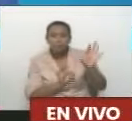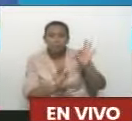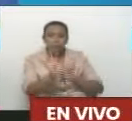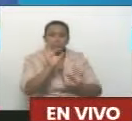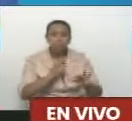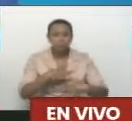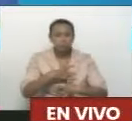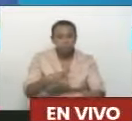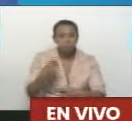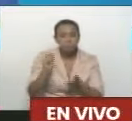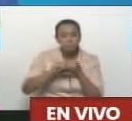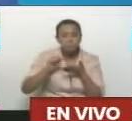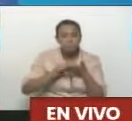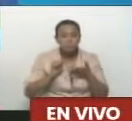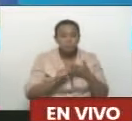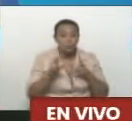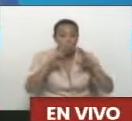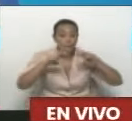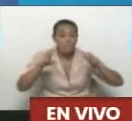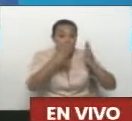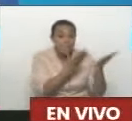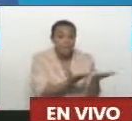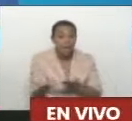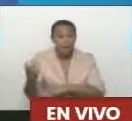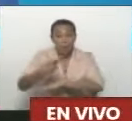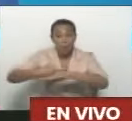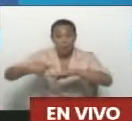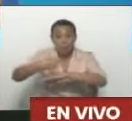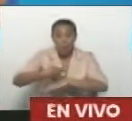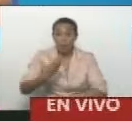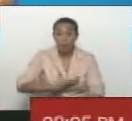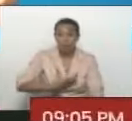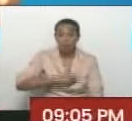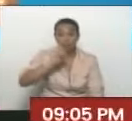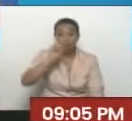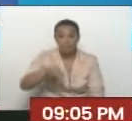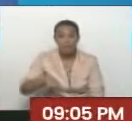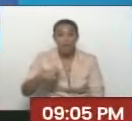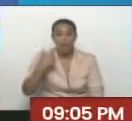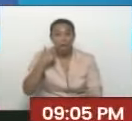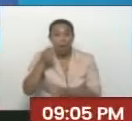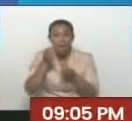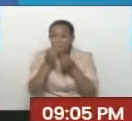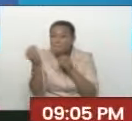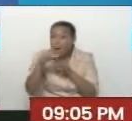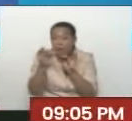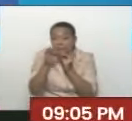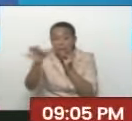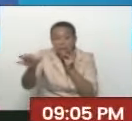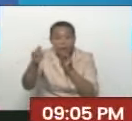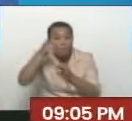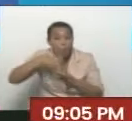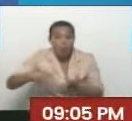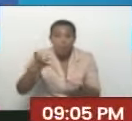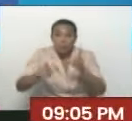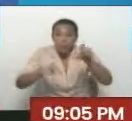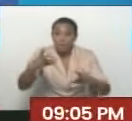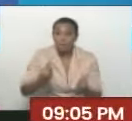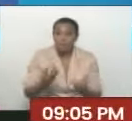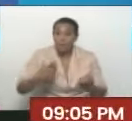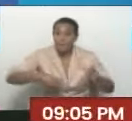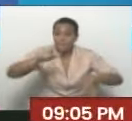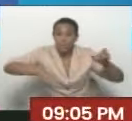muy interesantes, porque yo invité a todos los gobernadores, a 100 alcaldes de las ciudades más pobladas del país, e inmediatamente